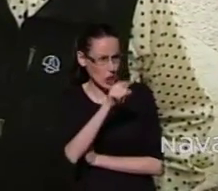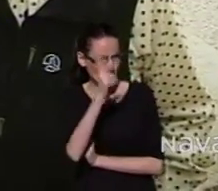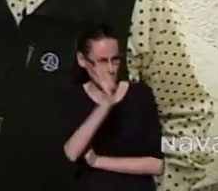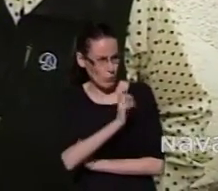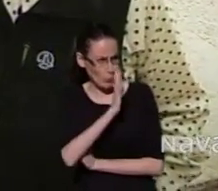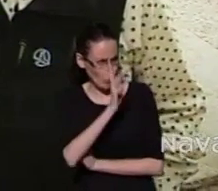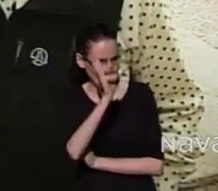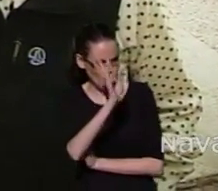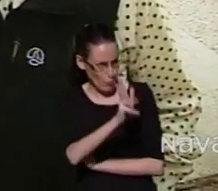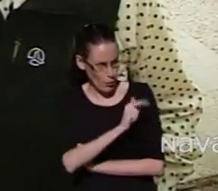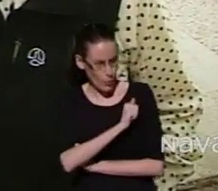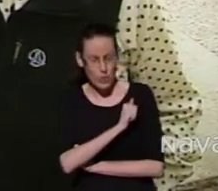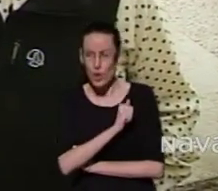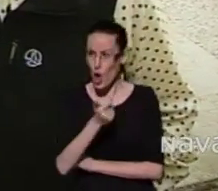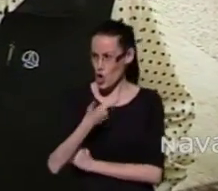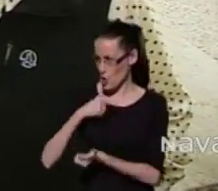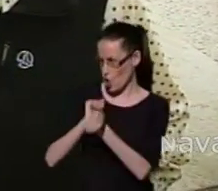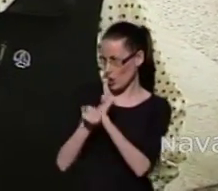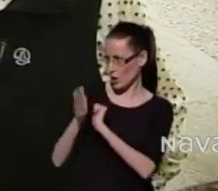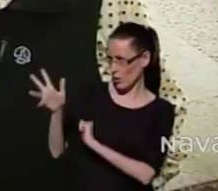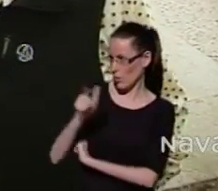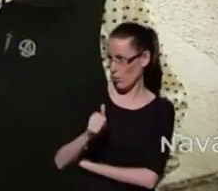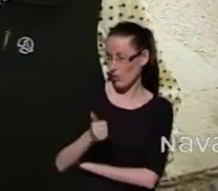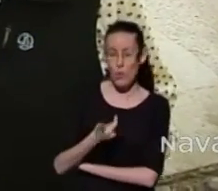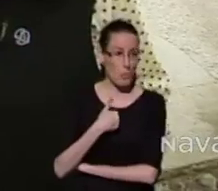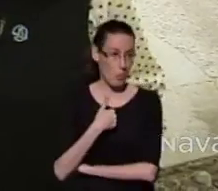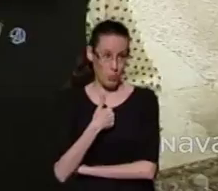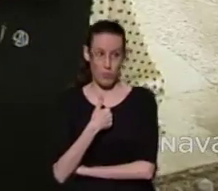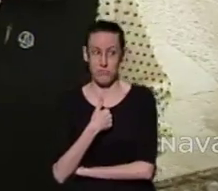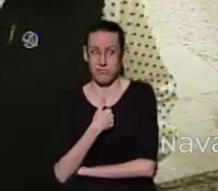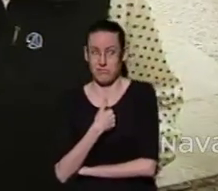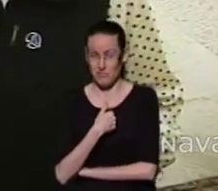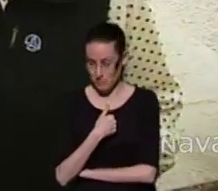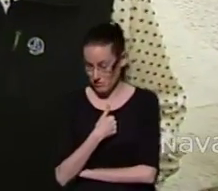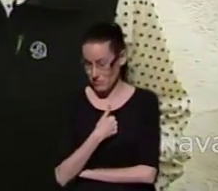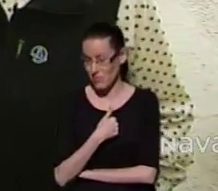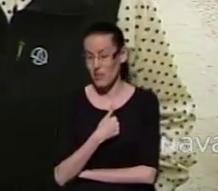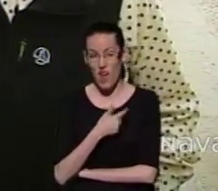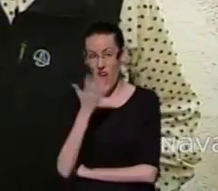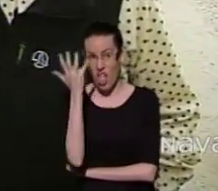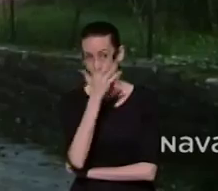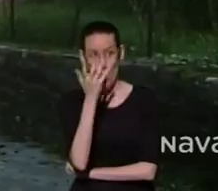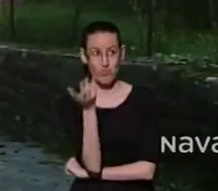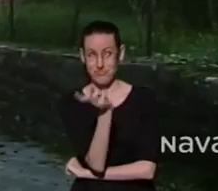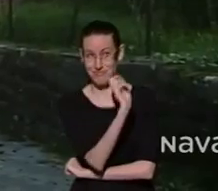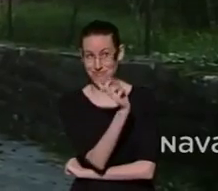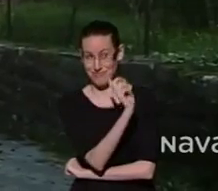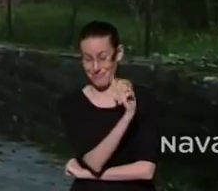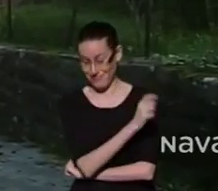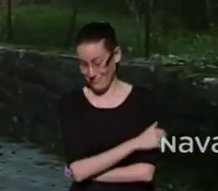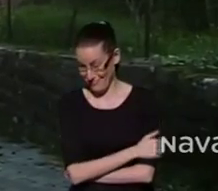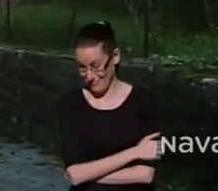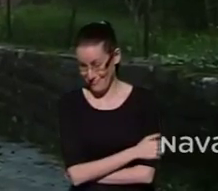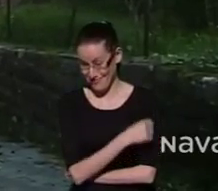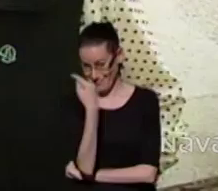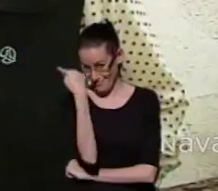te crees que yo voy a robar queso? Ay, no me extrañaría con las cosas que se oyen. No me extrañaría nada. Se oyen muchas cosas